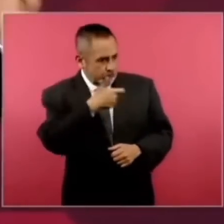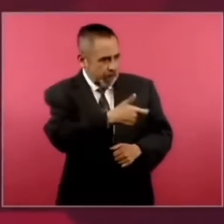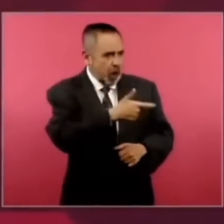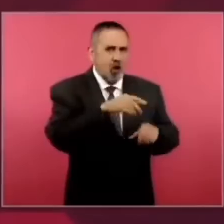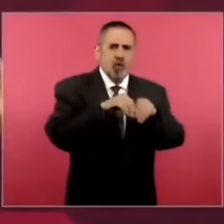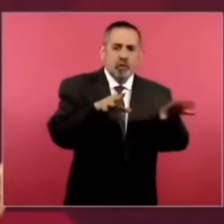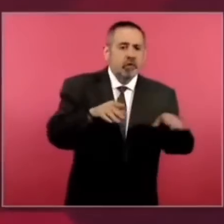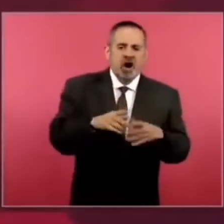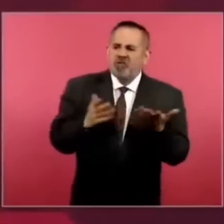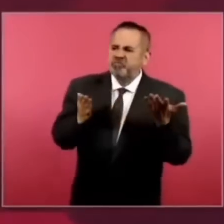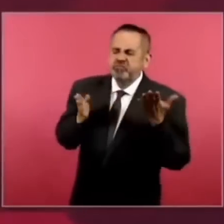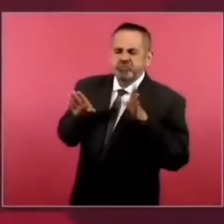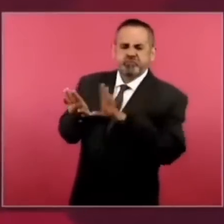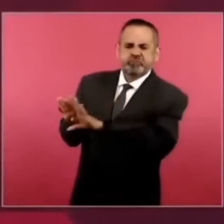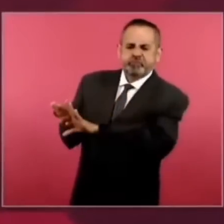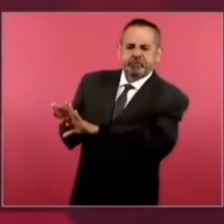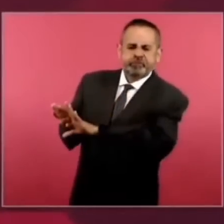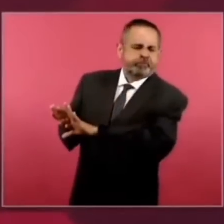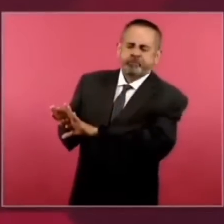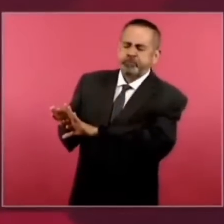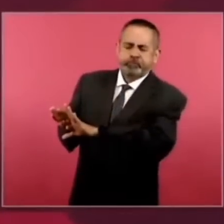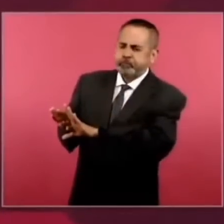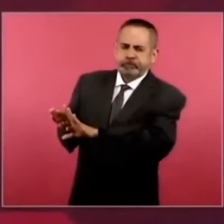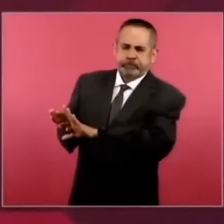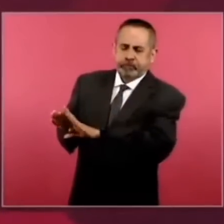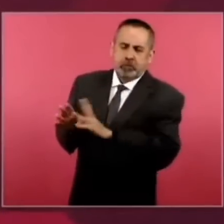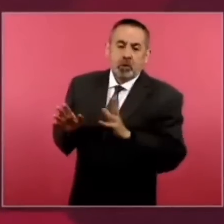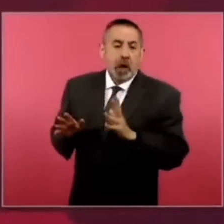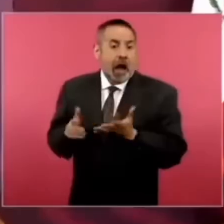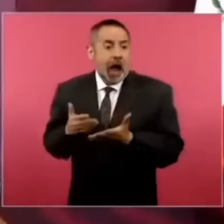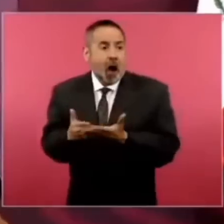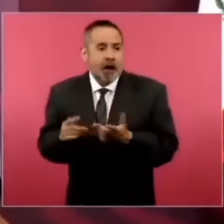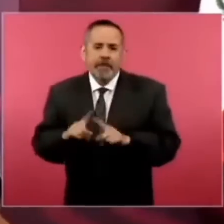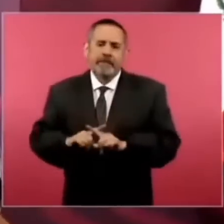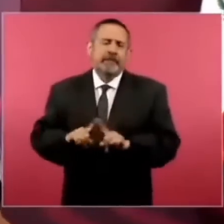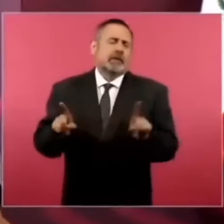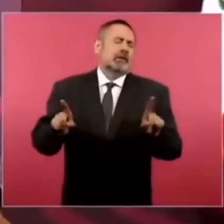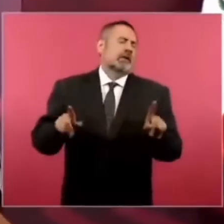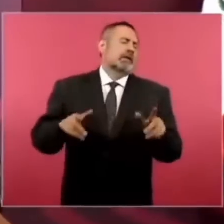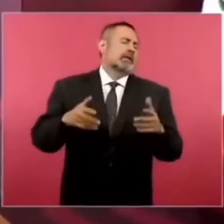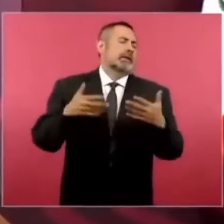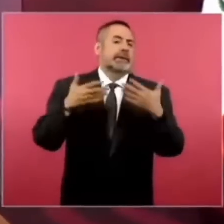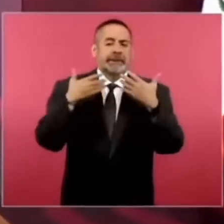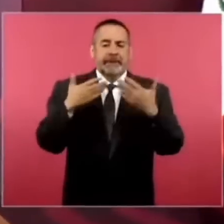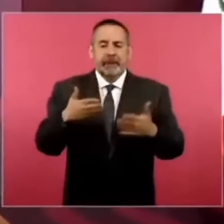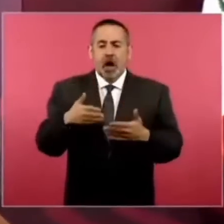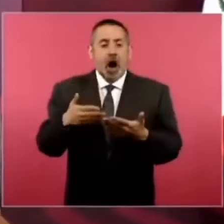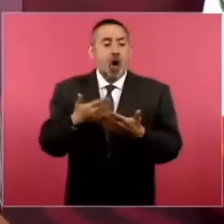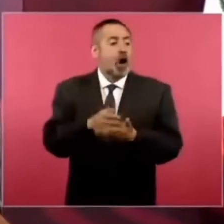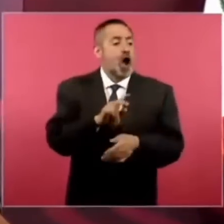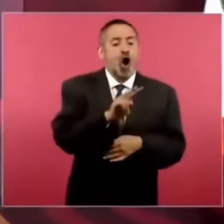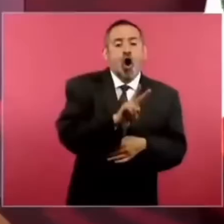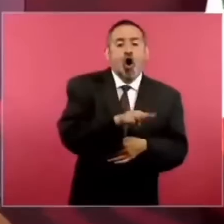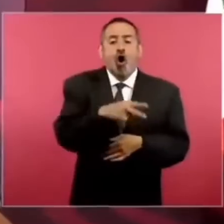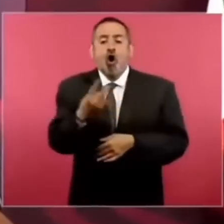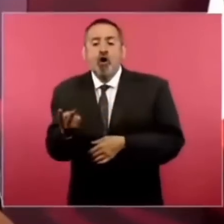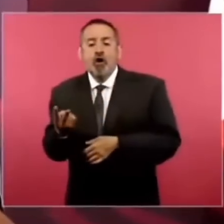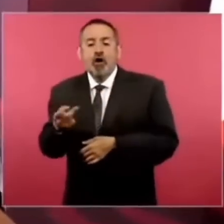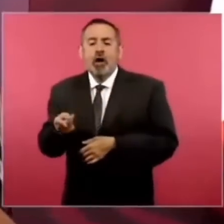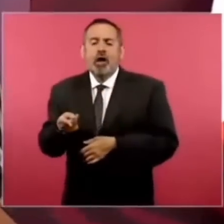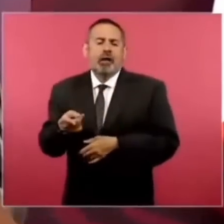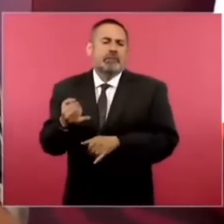Estaba muy cerrado. Ahora no, afortunadamente, están los medios alternativos